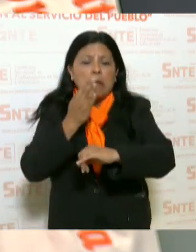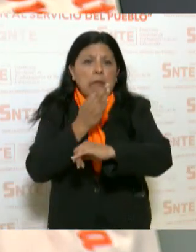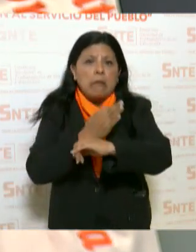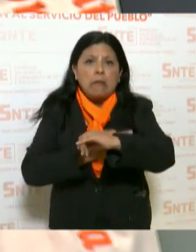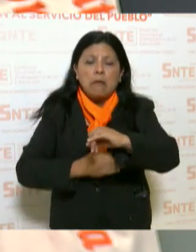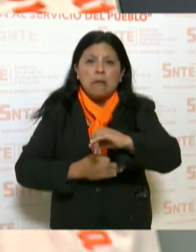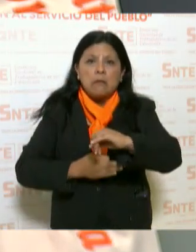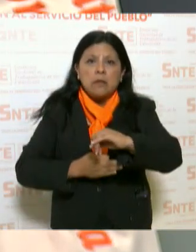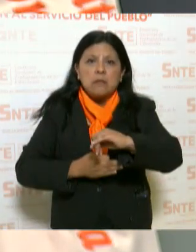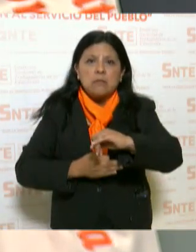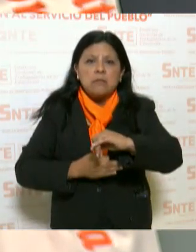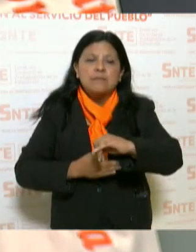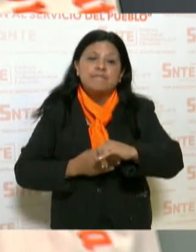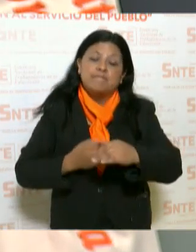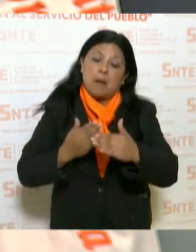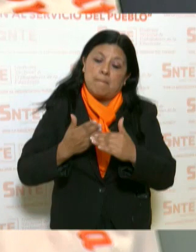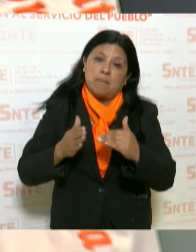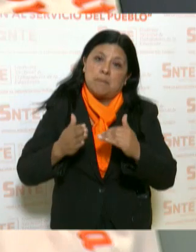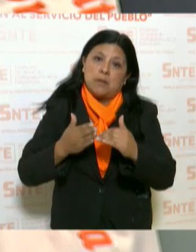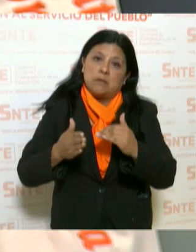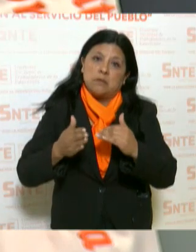Había trabajo infantil,